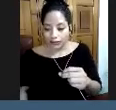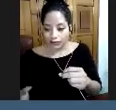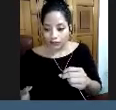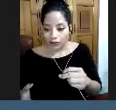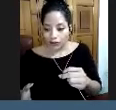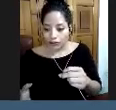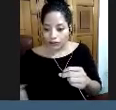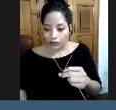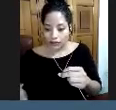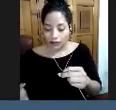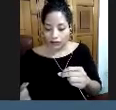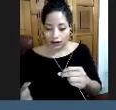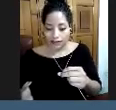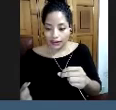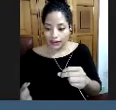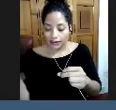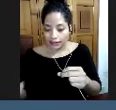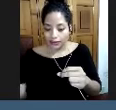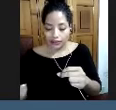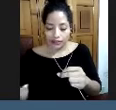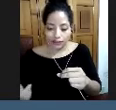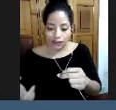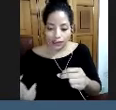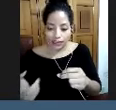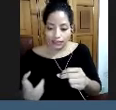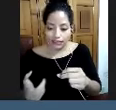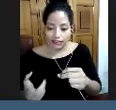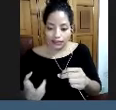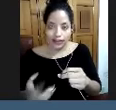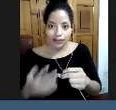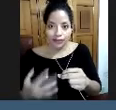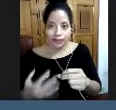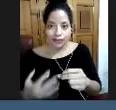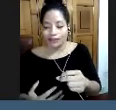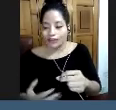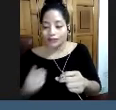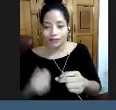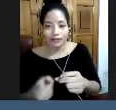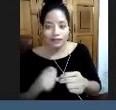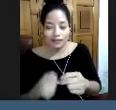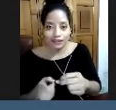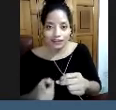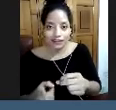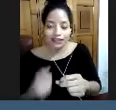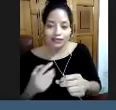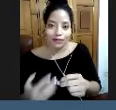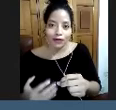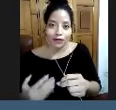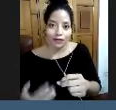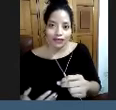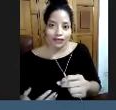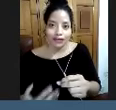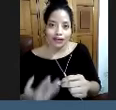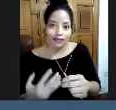la atención cuando mencionaba Santos, creo que fue, diciendo que nos hemos convertido, también lo mencionaba Isa, nos